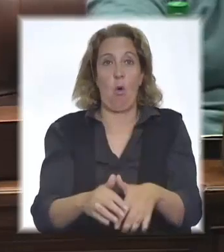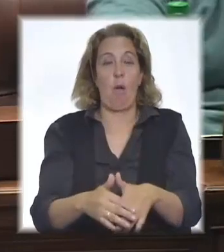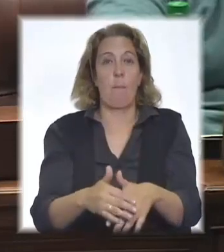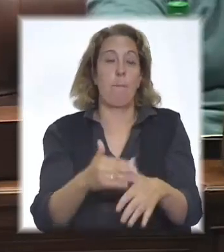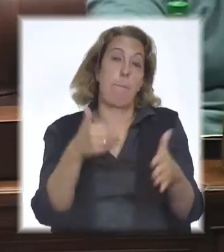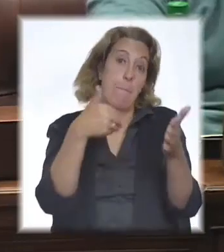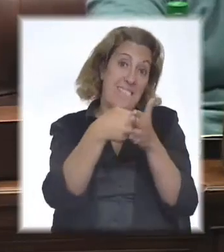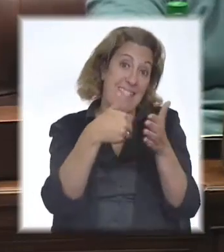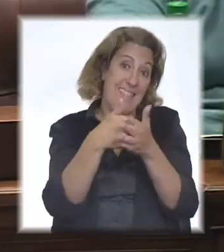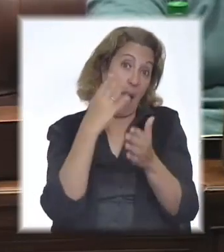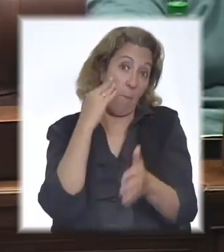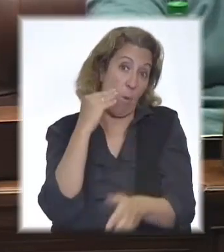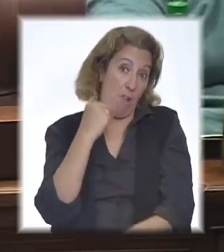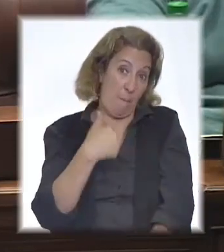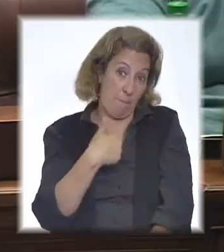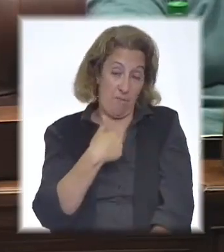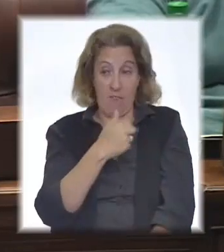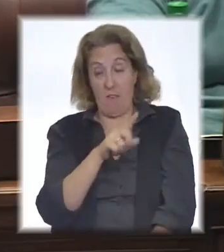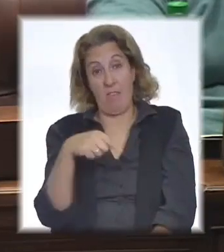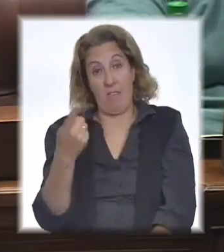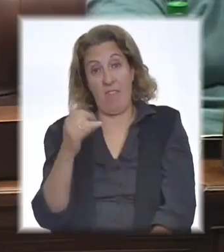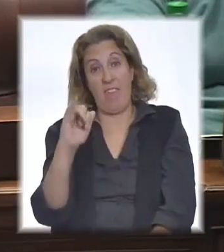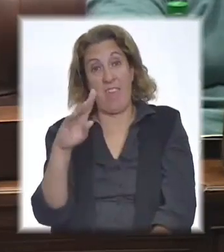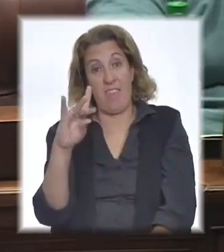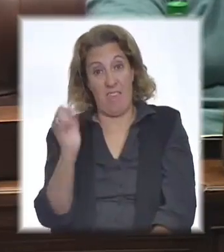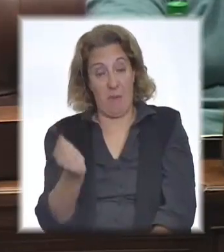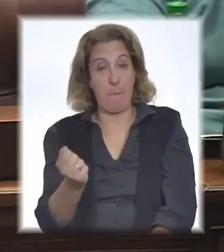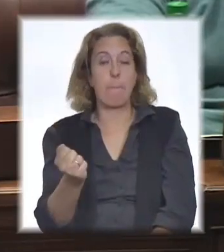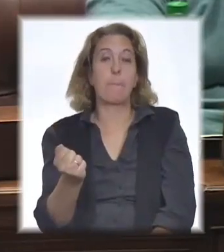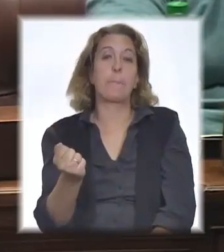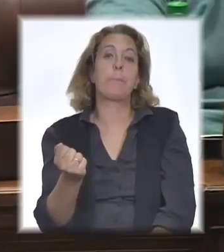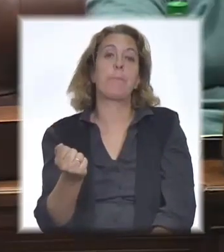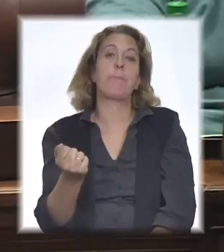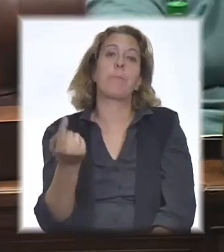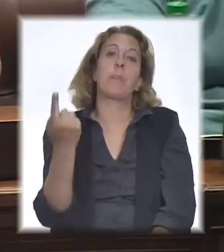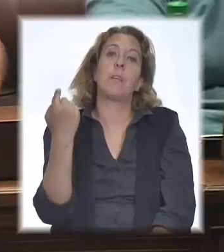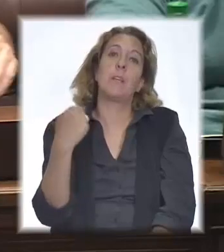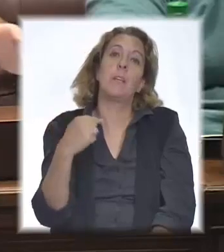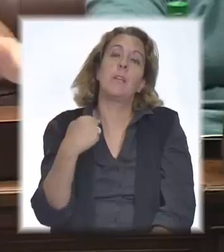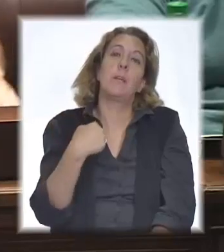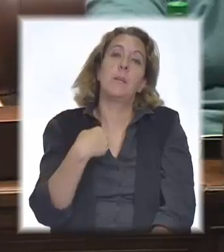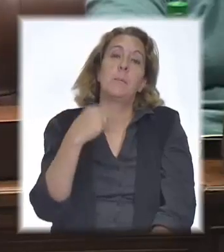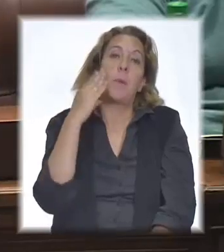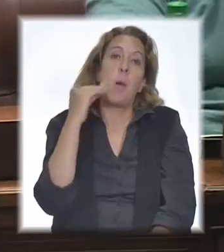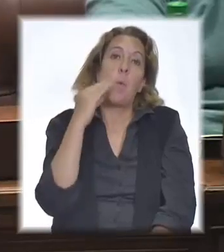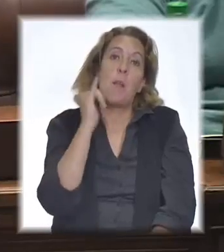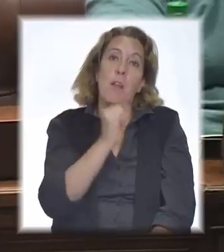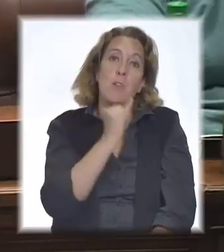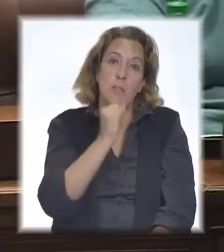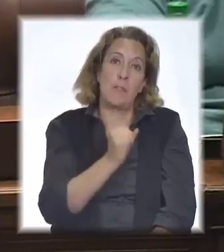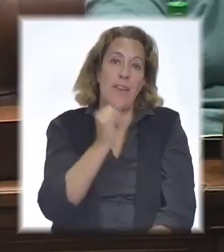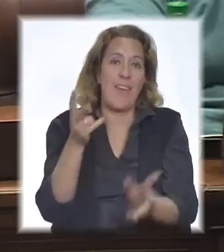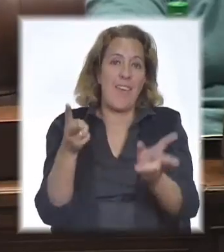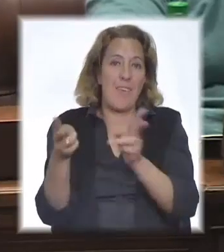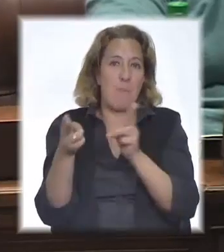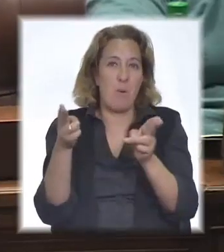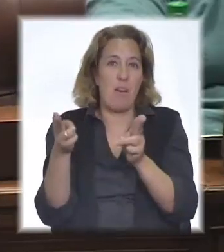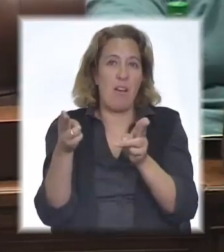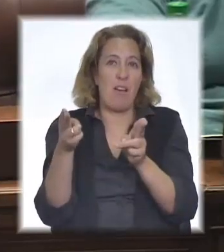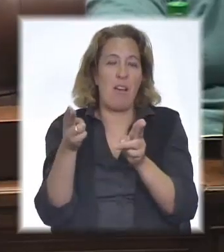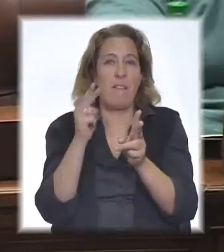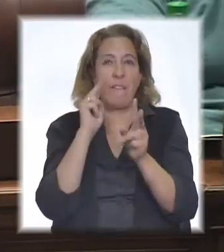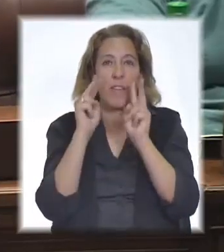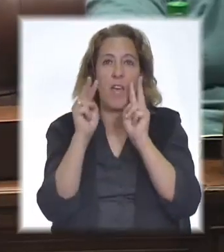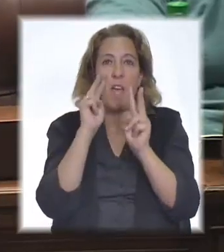vecina de idea mi abuela me contaba que claro que en la época eran vistos